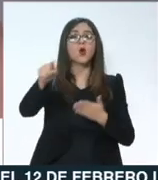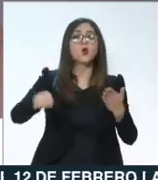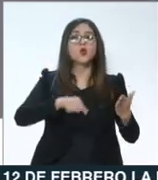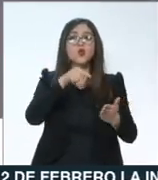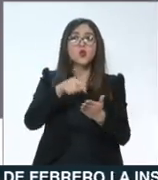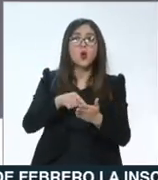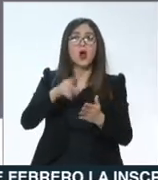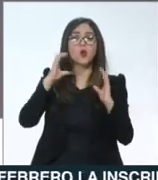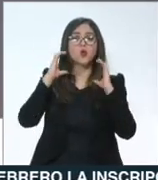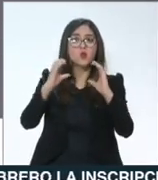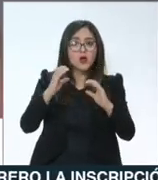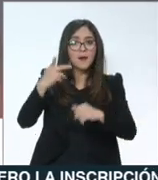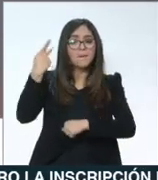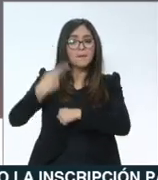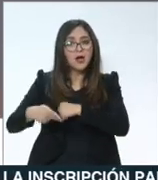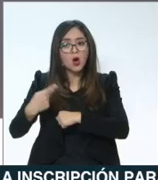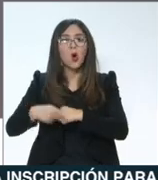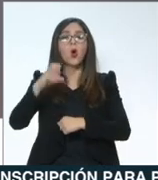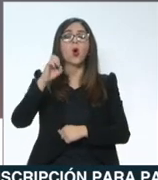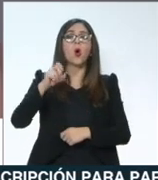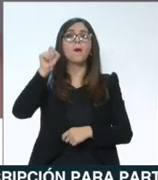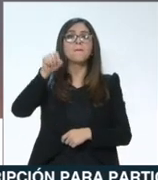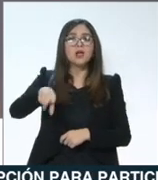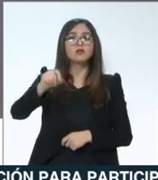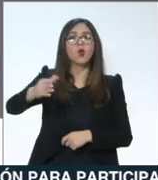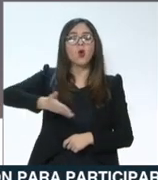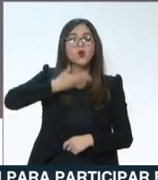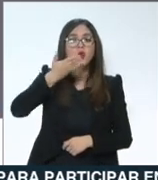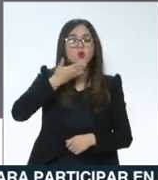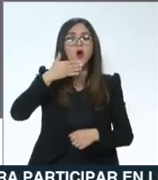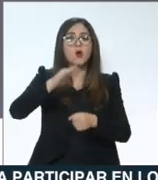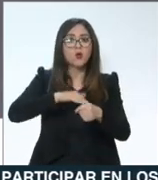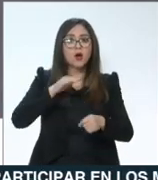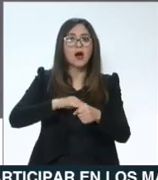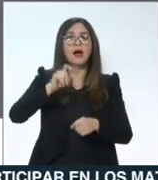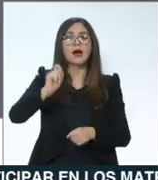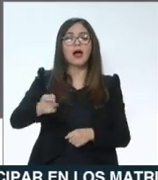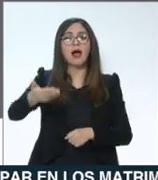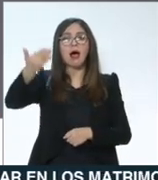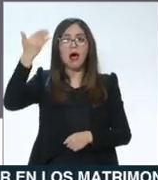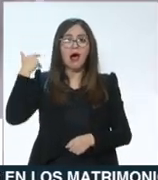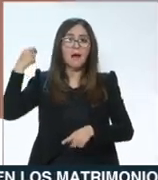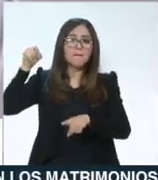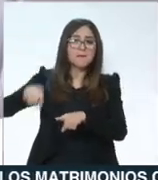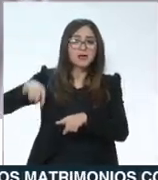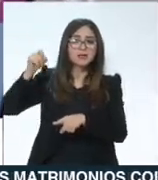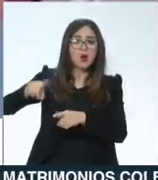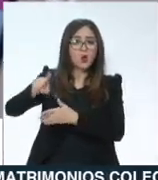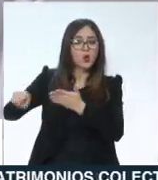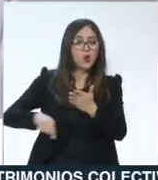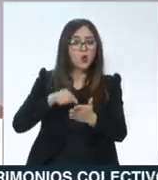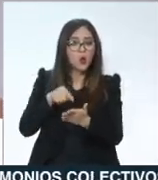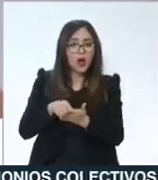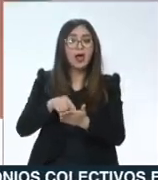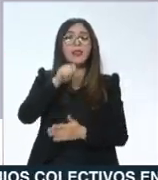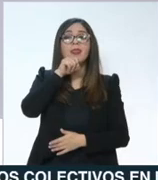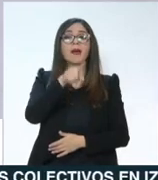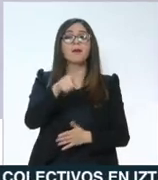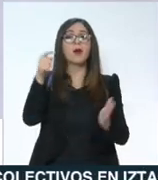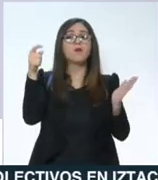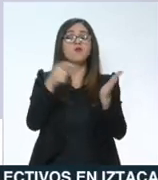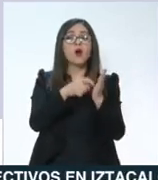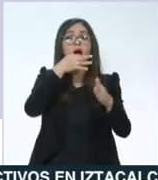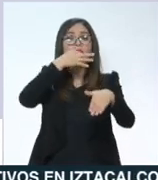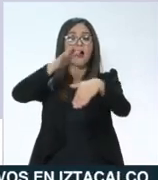inseguras, reportes de hechos de violencia sexual que ocurrieron no en el momento, sino con anterioridad, pero también tiene un botón de alarma